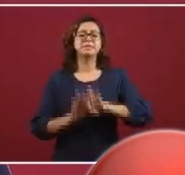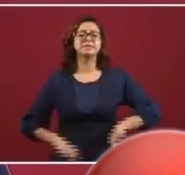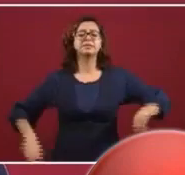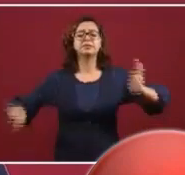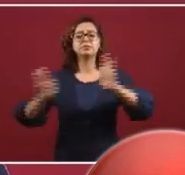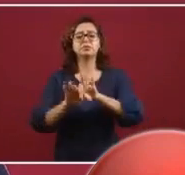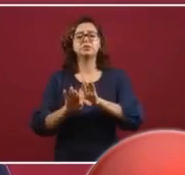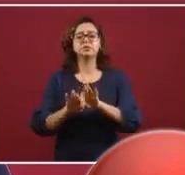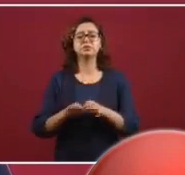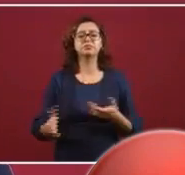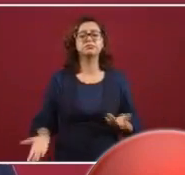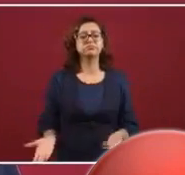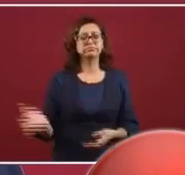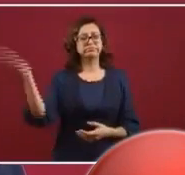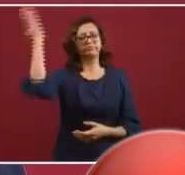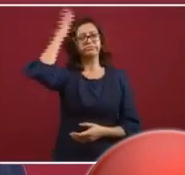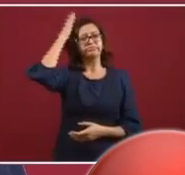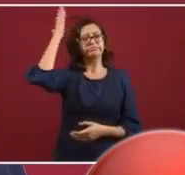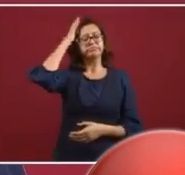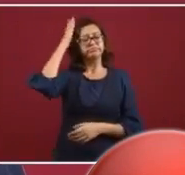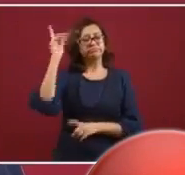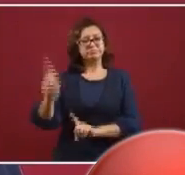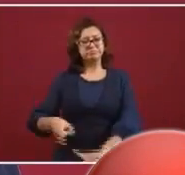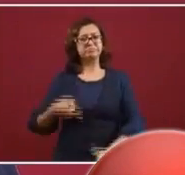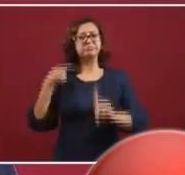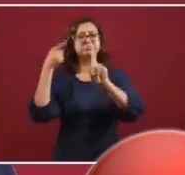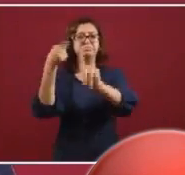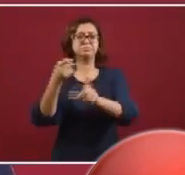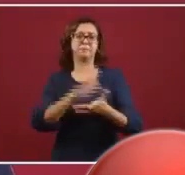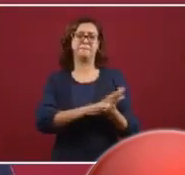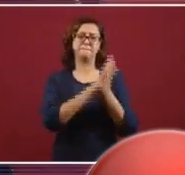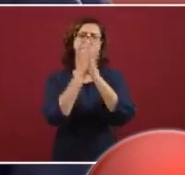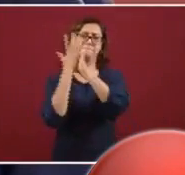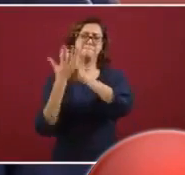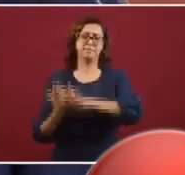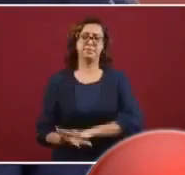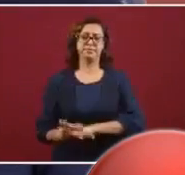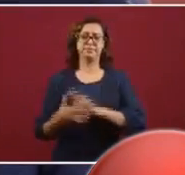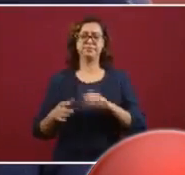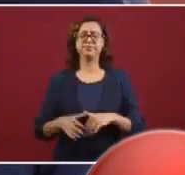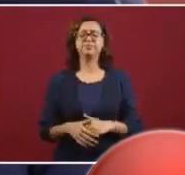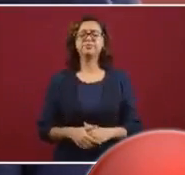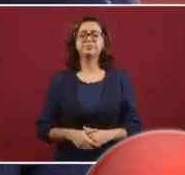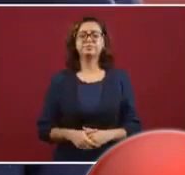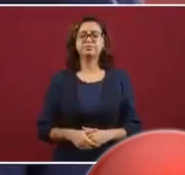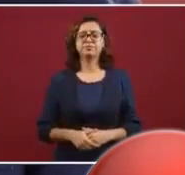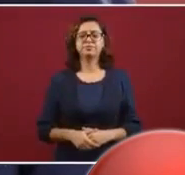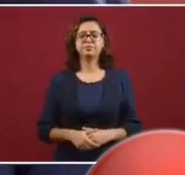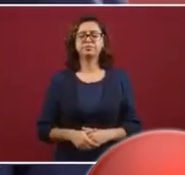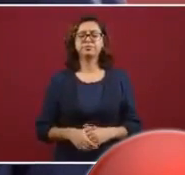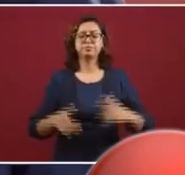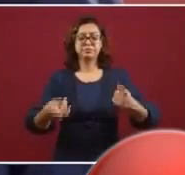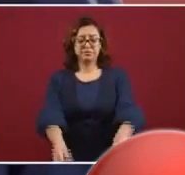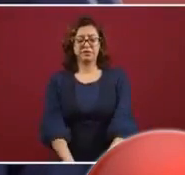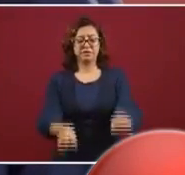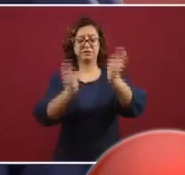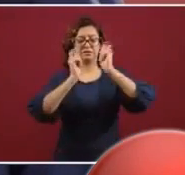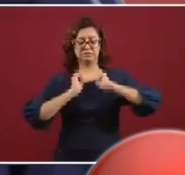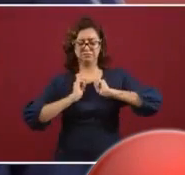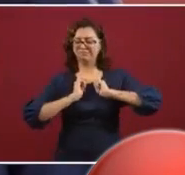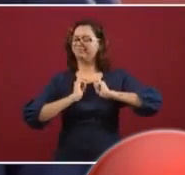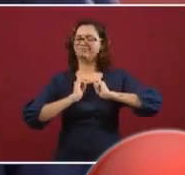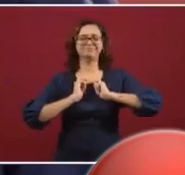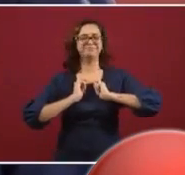encabezar un movimiento de transformación. No es el cargo, sino